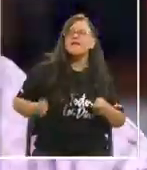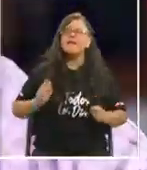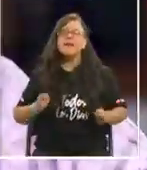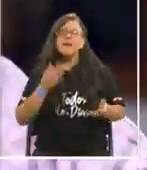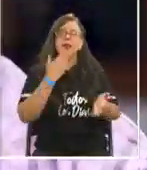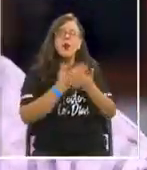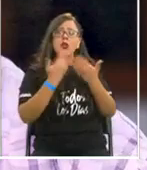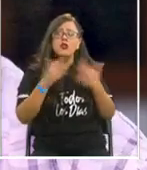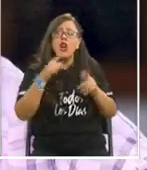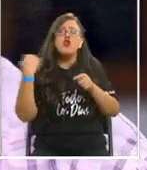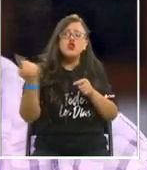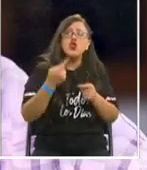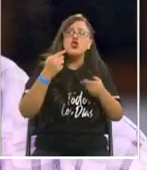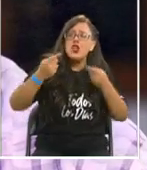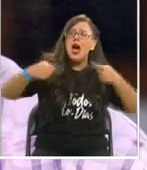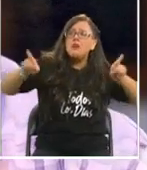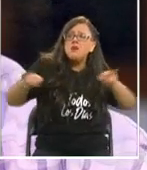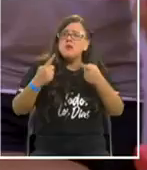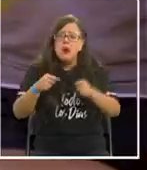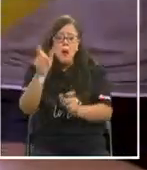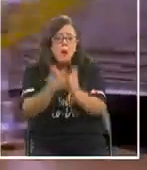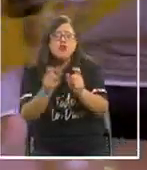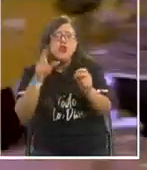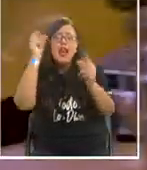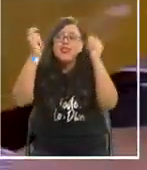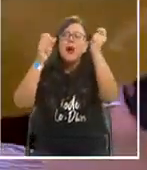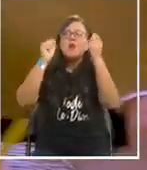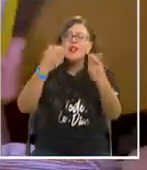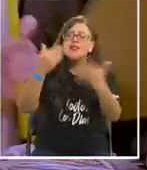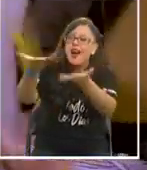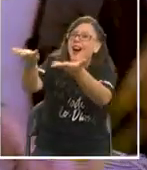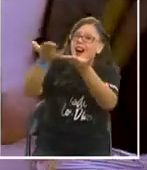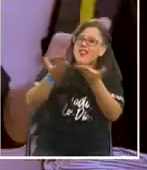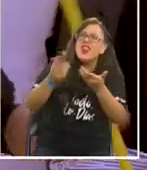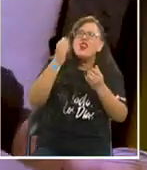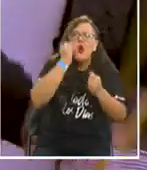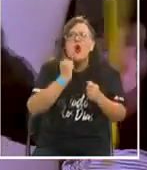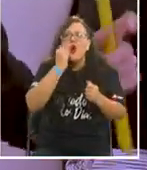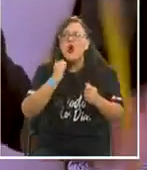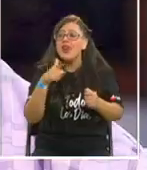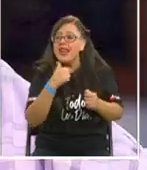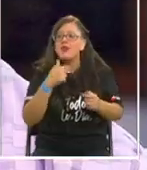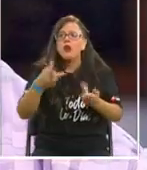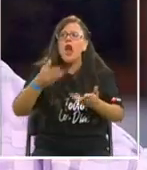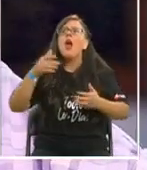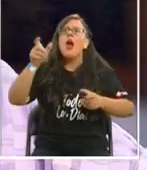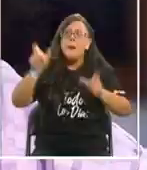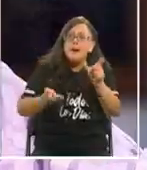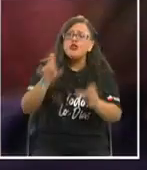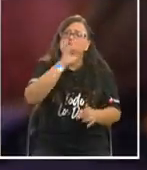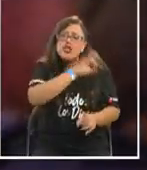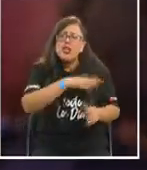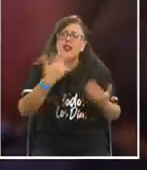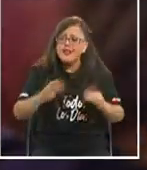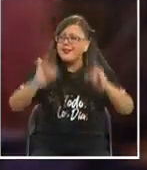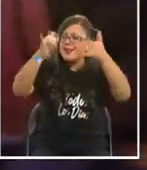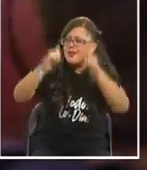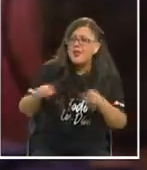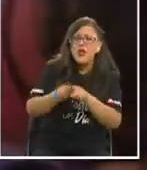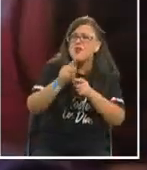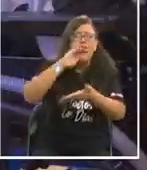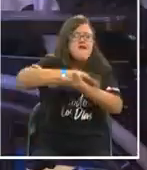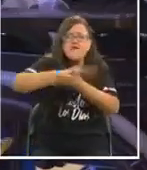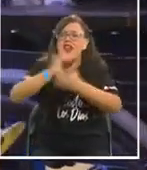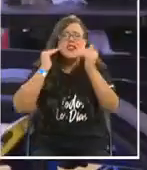Cuando actuamos para la gente lo recibe con mucho cariño. Eso es lo que queremos, que la gente disfrute como una fiesta con los niños. Me gustaría